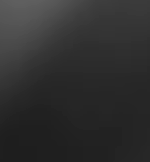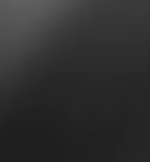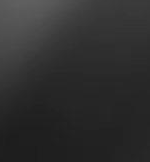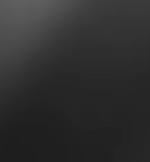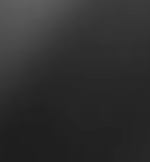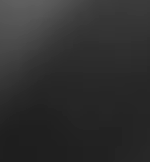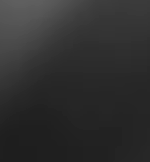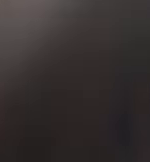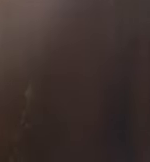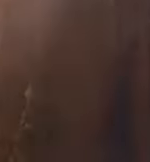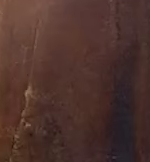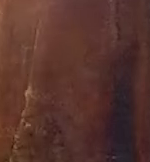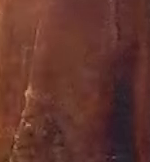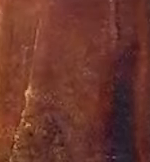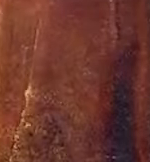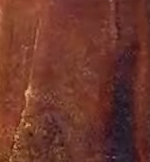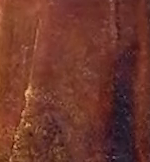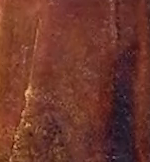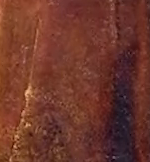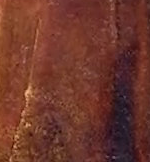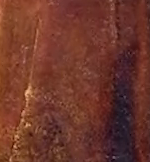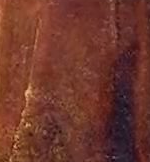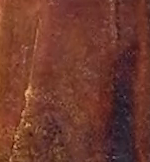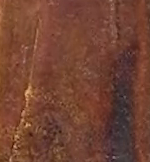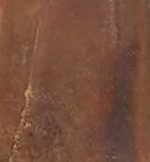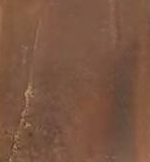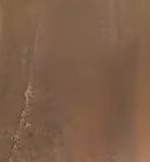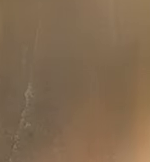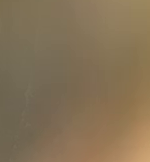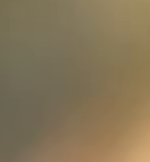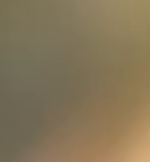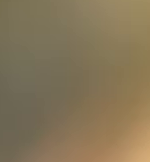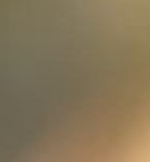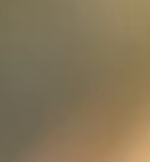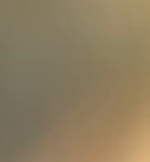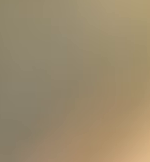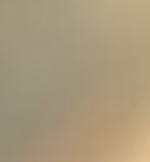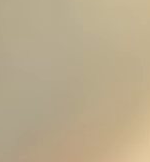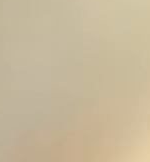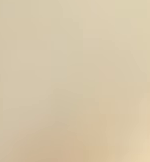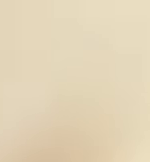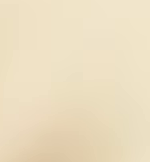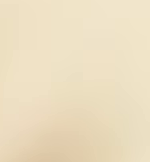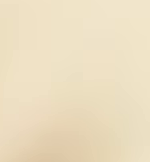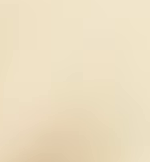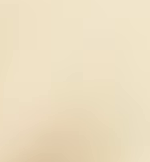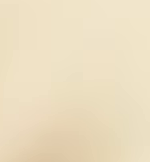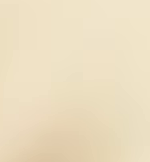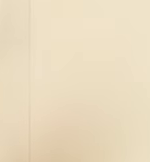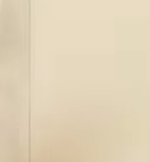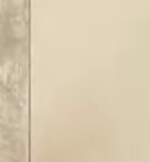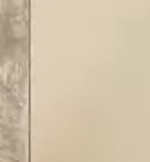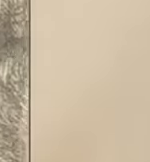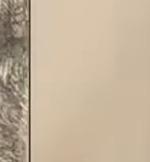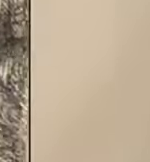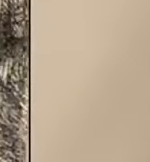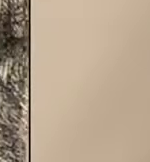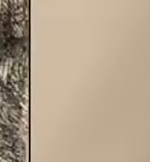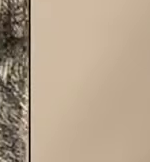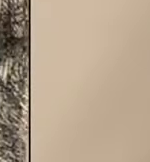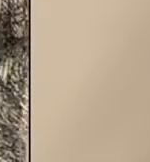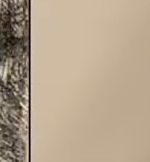en 1631, Rembrandt empezó a ejercer como retratista profesional, destacando también por ser un gran dibujante y